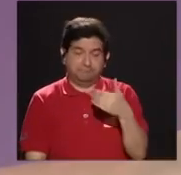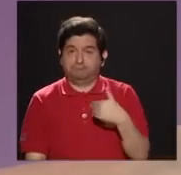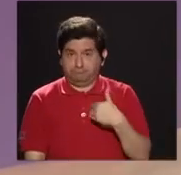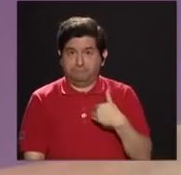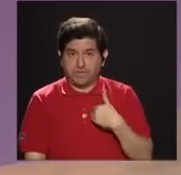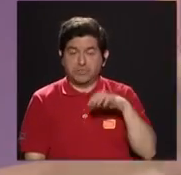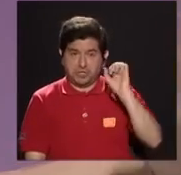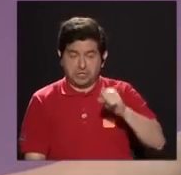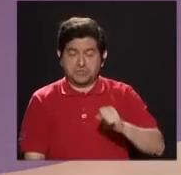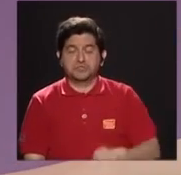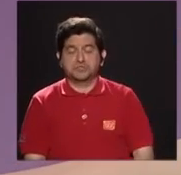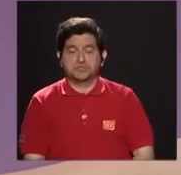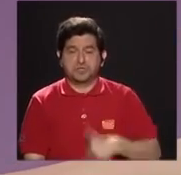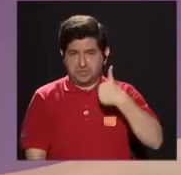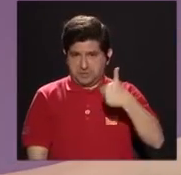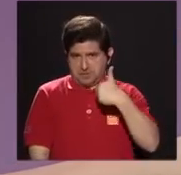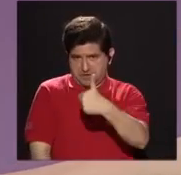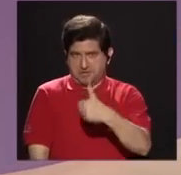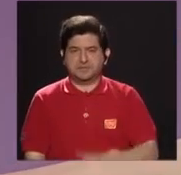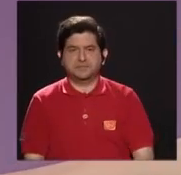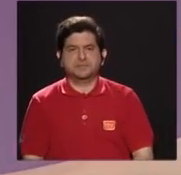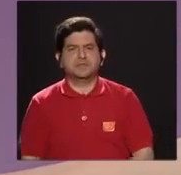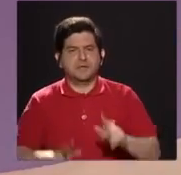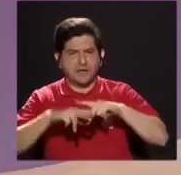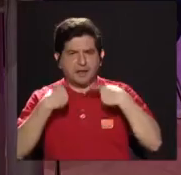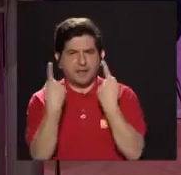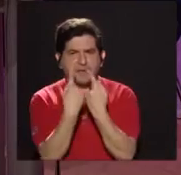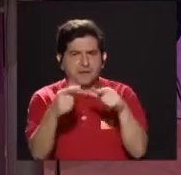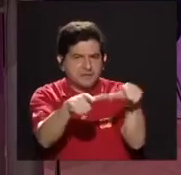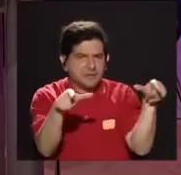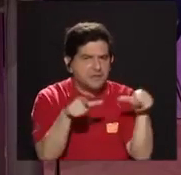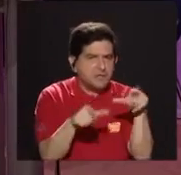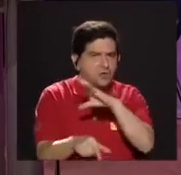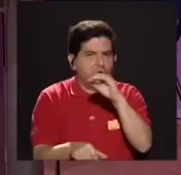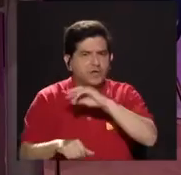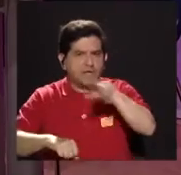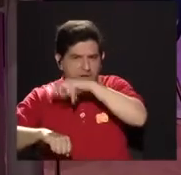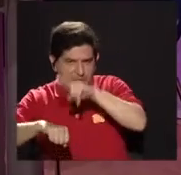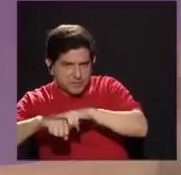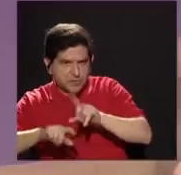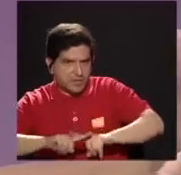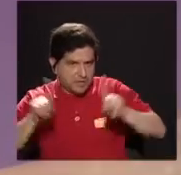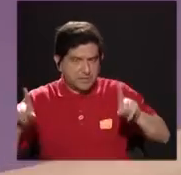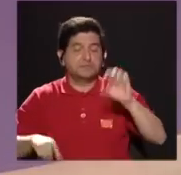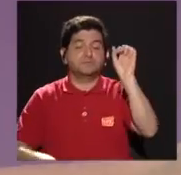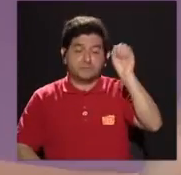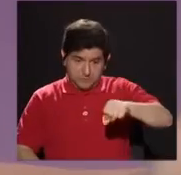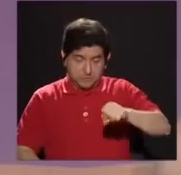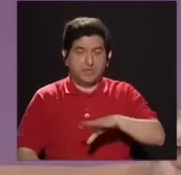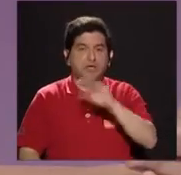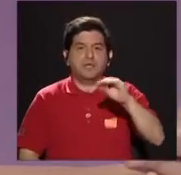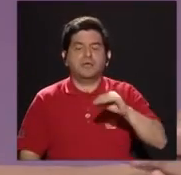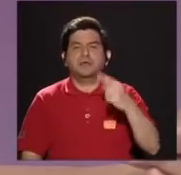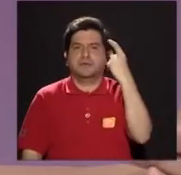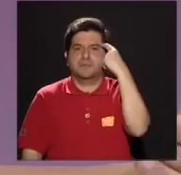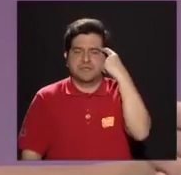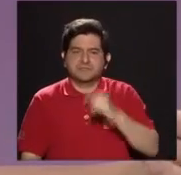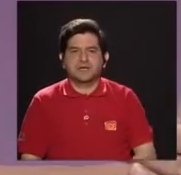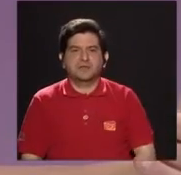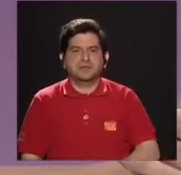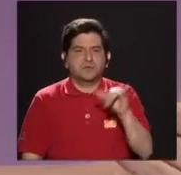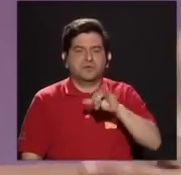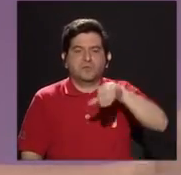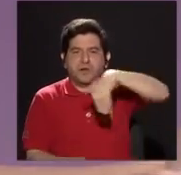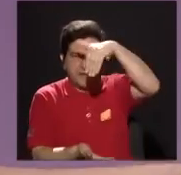puestos, ¿verdad? Que son los partidos locales y los nacionales. Exacto. Uh-huh. Y luego En el centro, ¿verdad? Con respecto al centro,